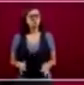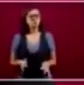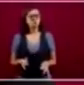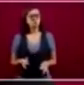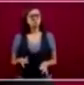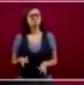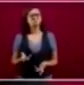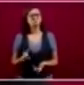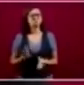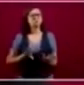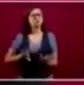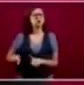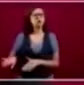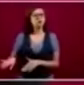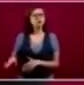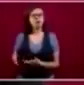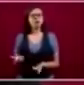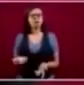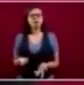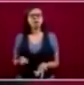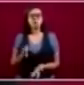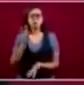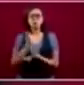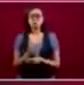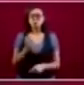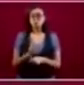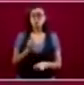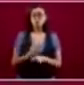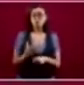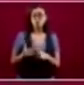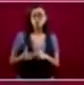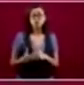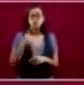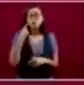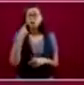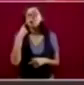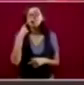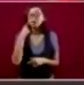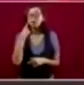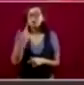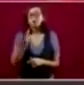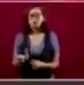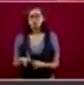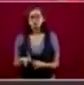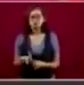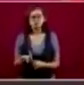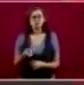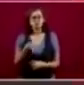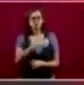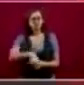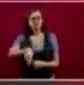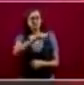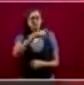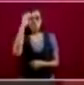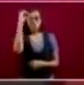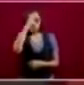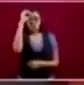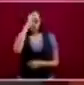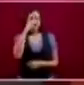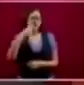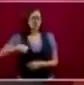pero si nos guiamos por lo que este opine en nuestros